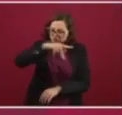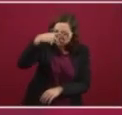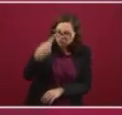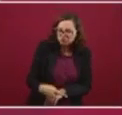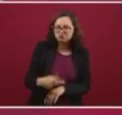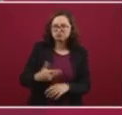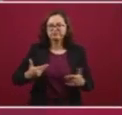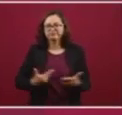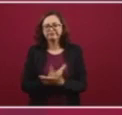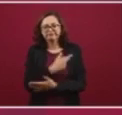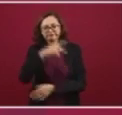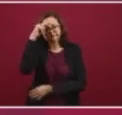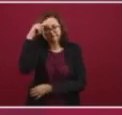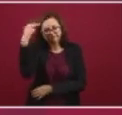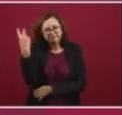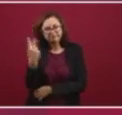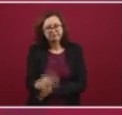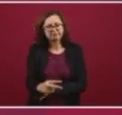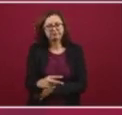México